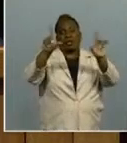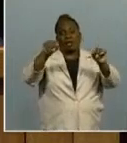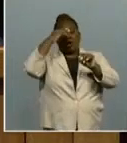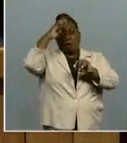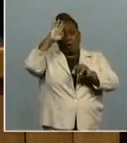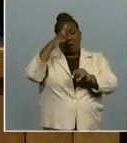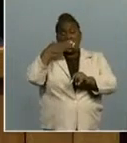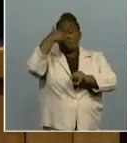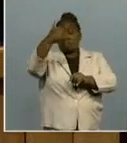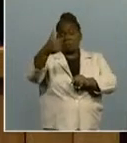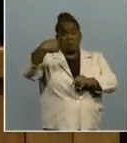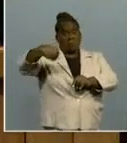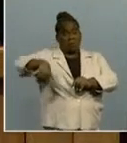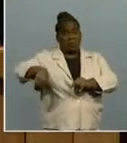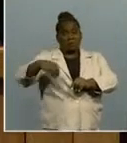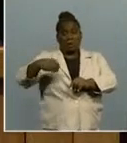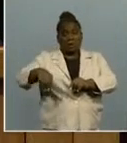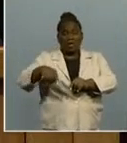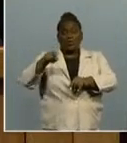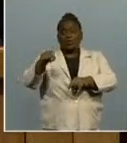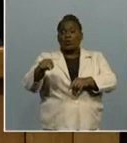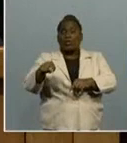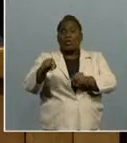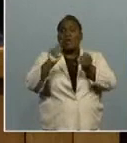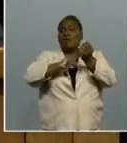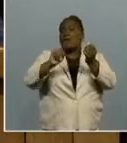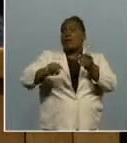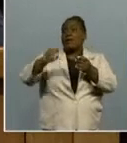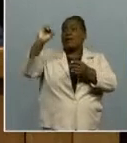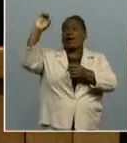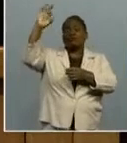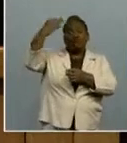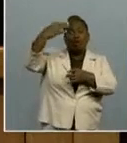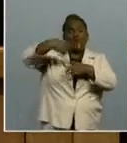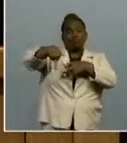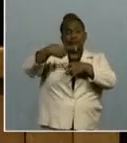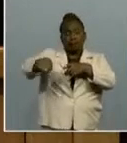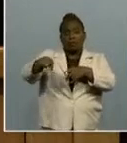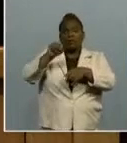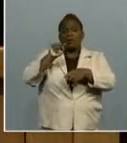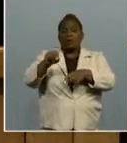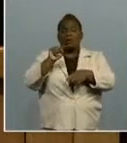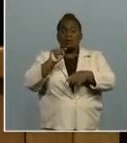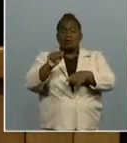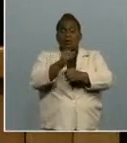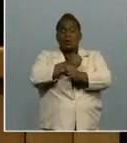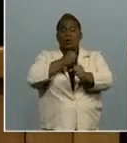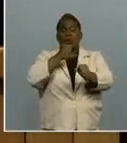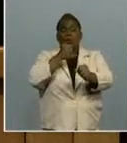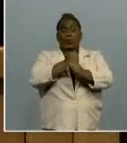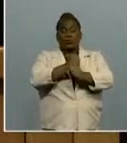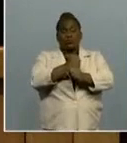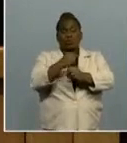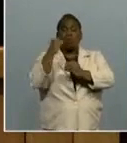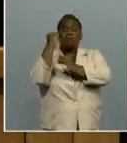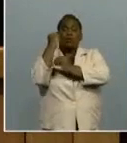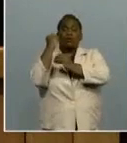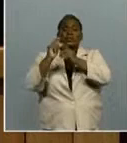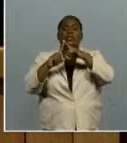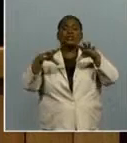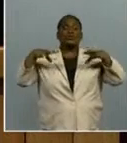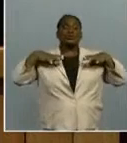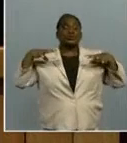mejor aprovechamiento y uso de las fuentes renovables de energía la utilización sostenible y con calidad de las potencialidades turísticas